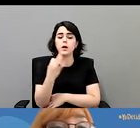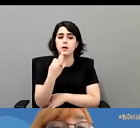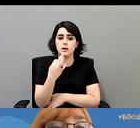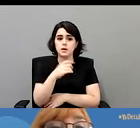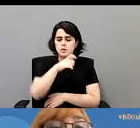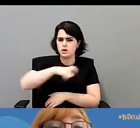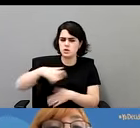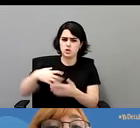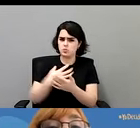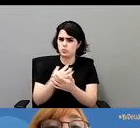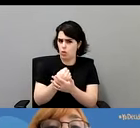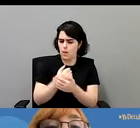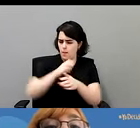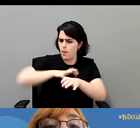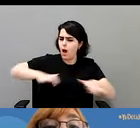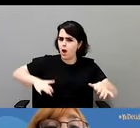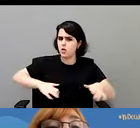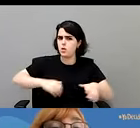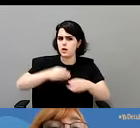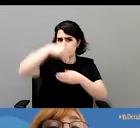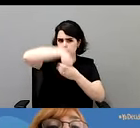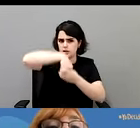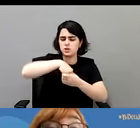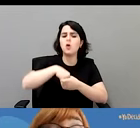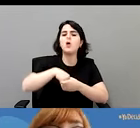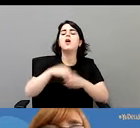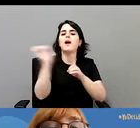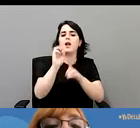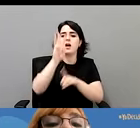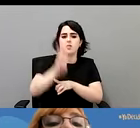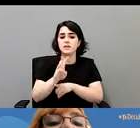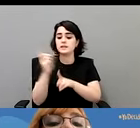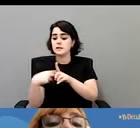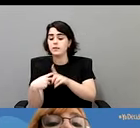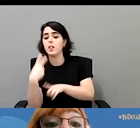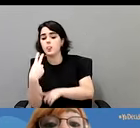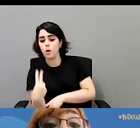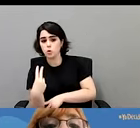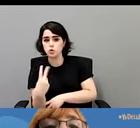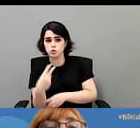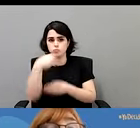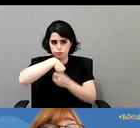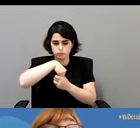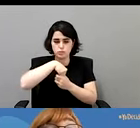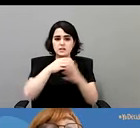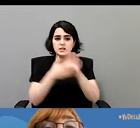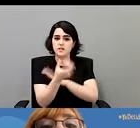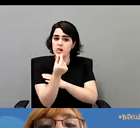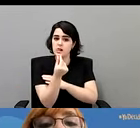las personas con parálisis cerebral estaríais aquí, ¿vale? En el grado 3, nivel 2, hay una dotación